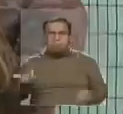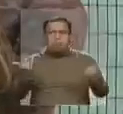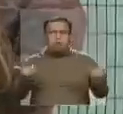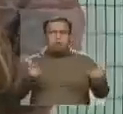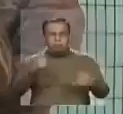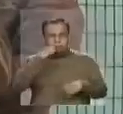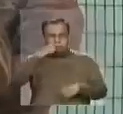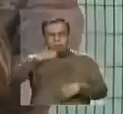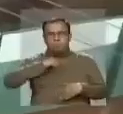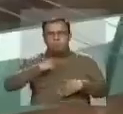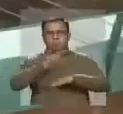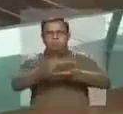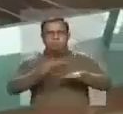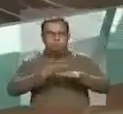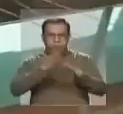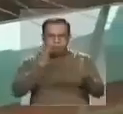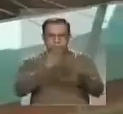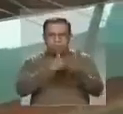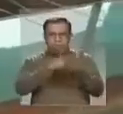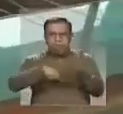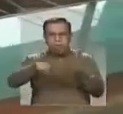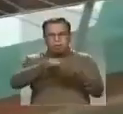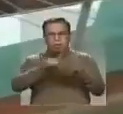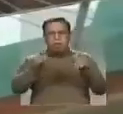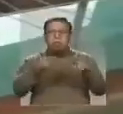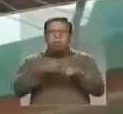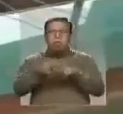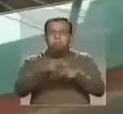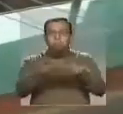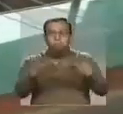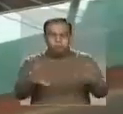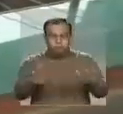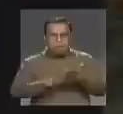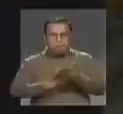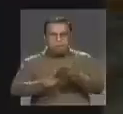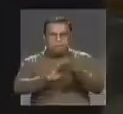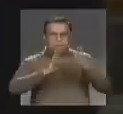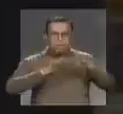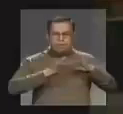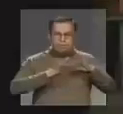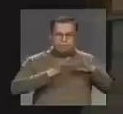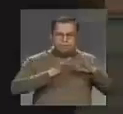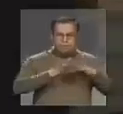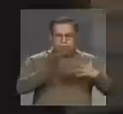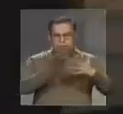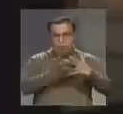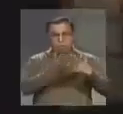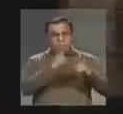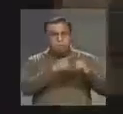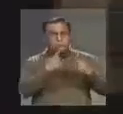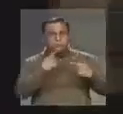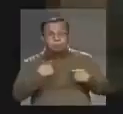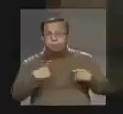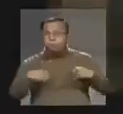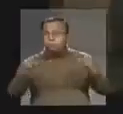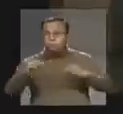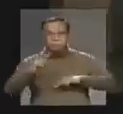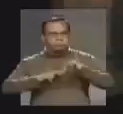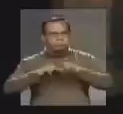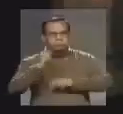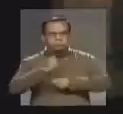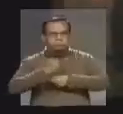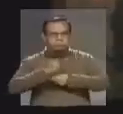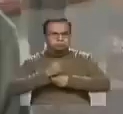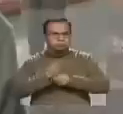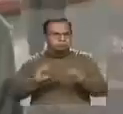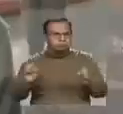Realizaron un derecho de petición porque aseguran que los niños regresarían a clase en su sede luego de las vacaciones de mitad de año, pero dicen que no ven obreros